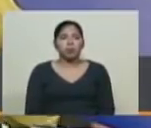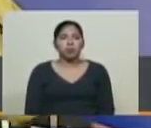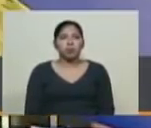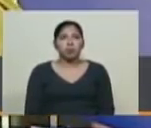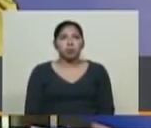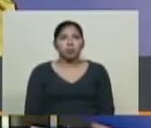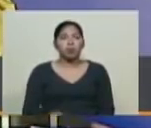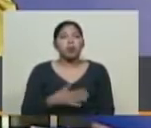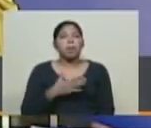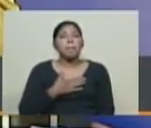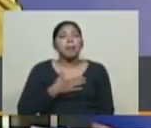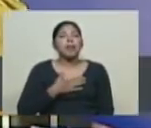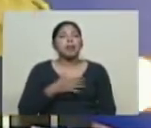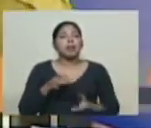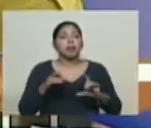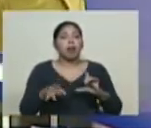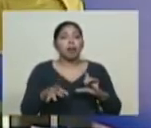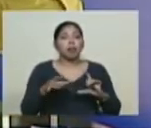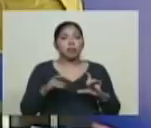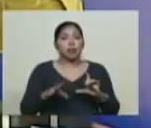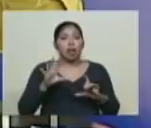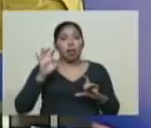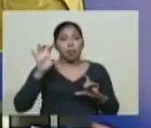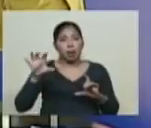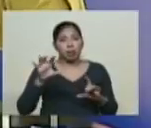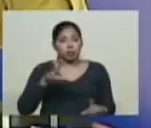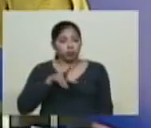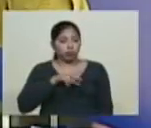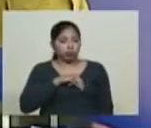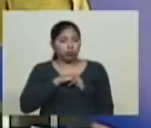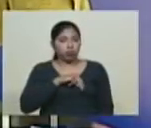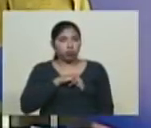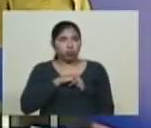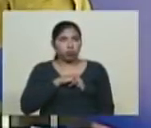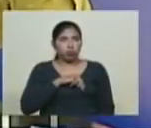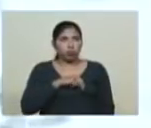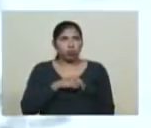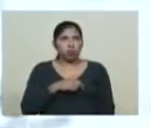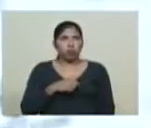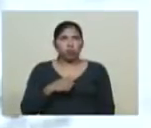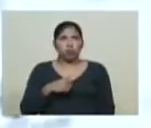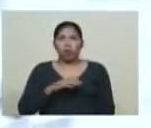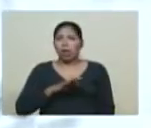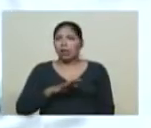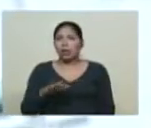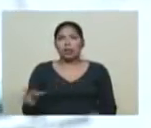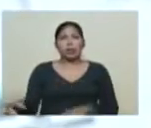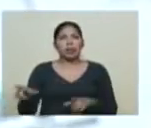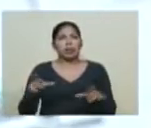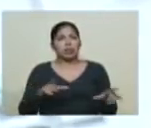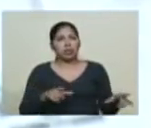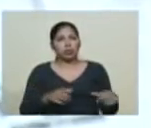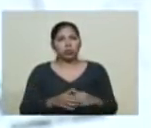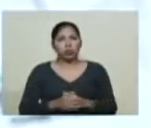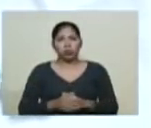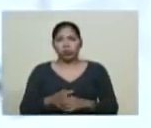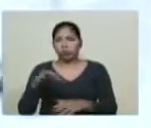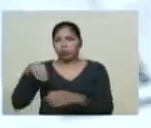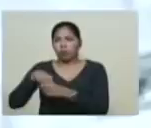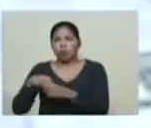Con mi carnet de la patria estoy en la misión Barrio Adentro, el parto